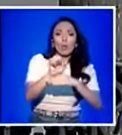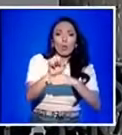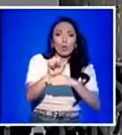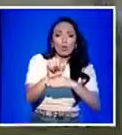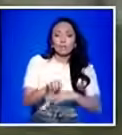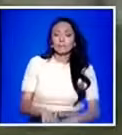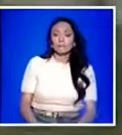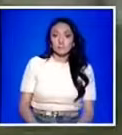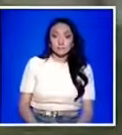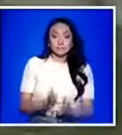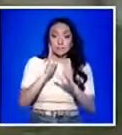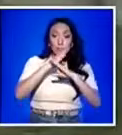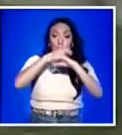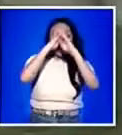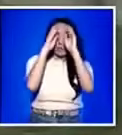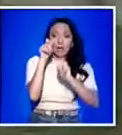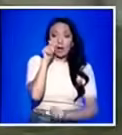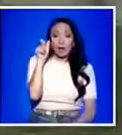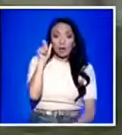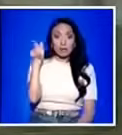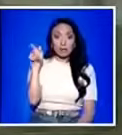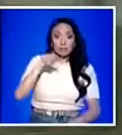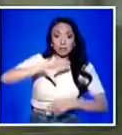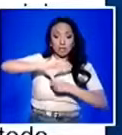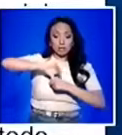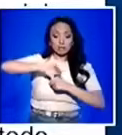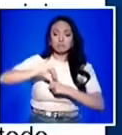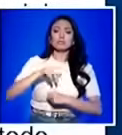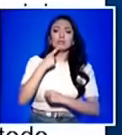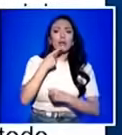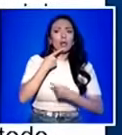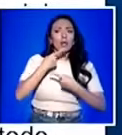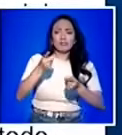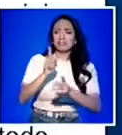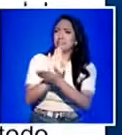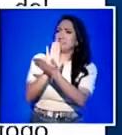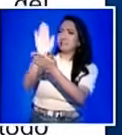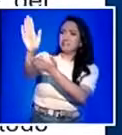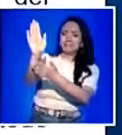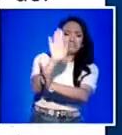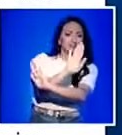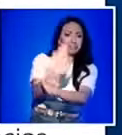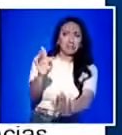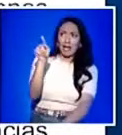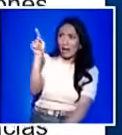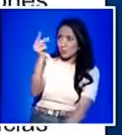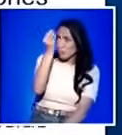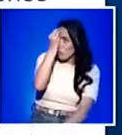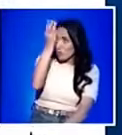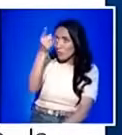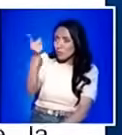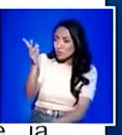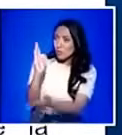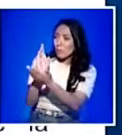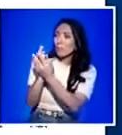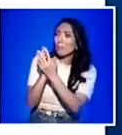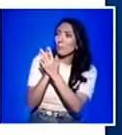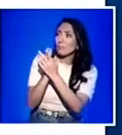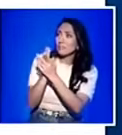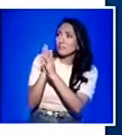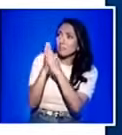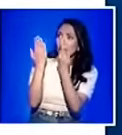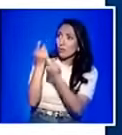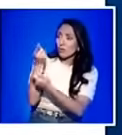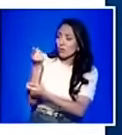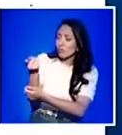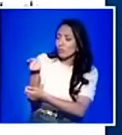La mañana de este jueves, la Cancillería publicó un comunicado en el que rechaza categóricamente la noticia difundida por el medio español porque